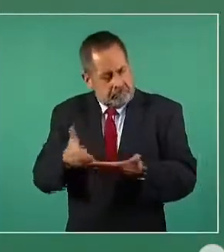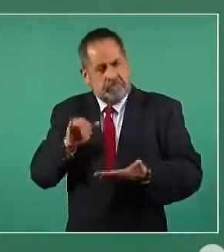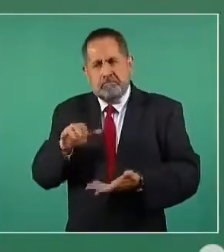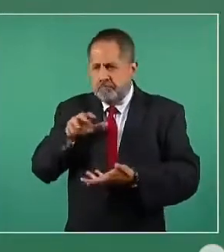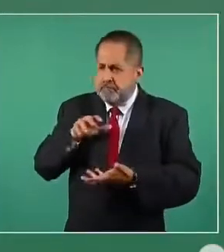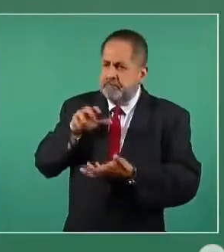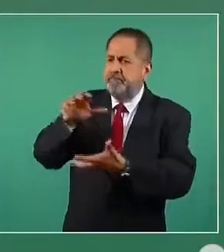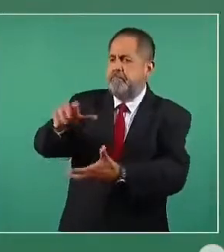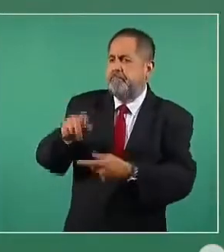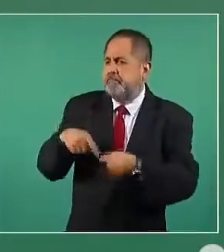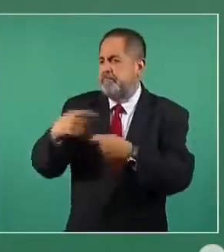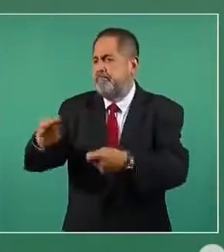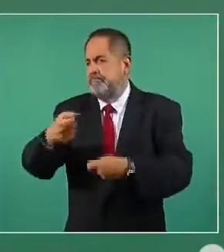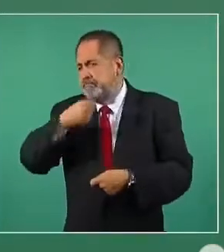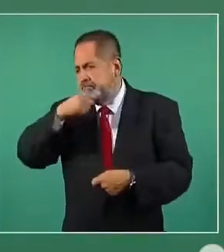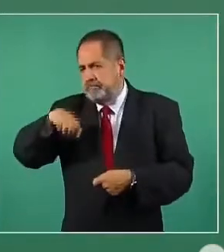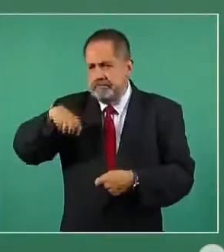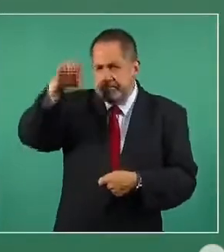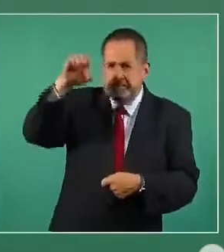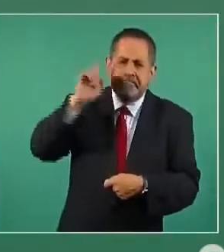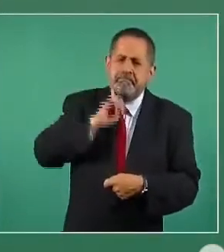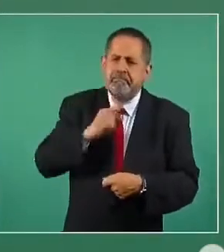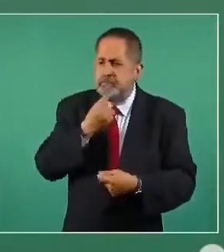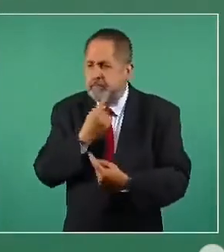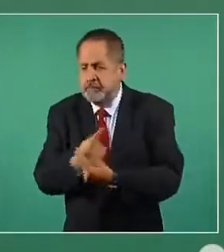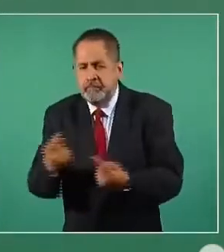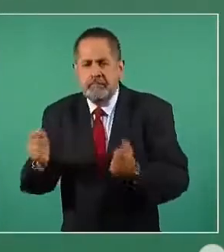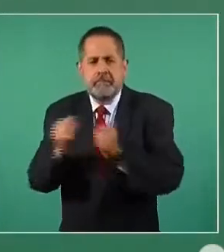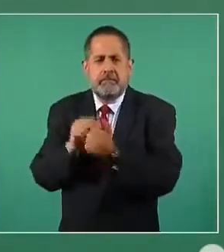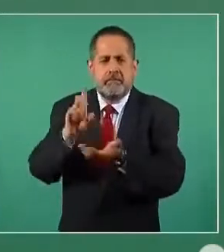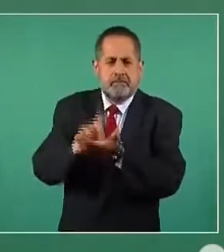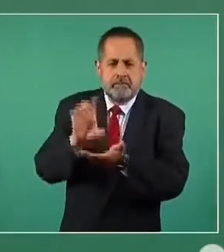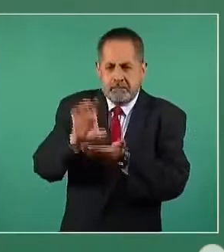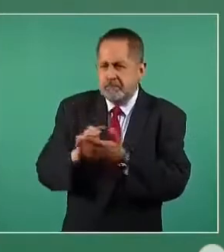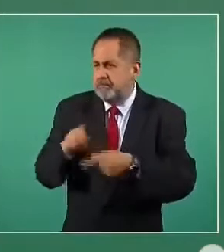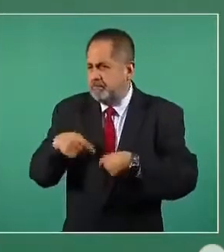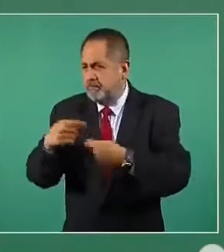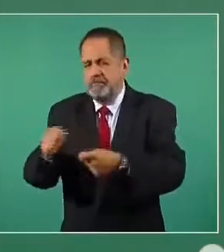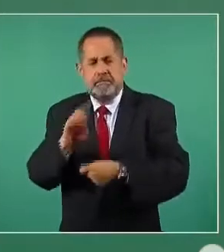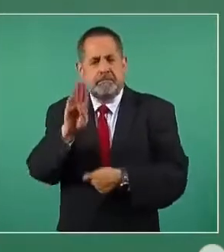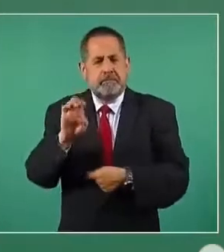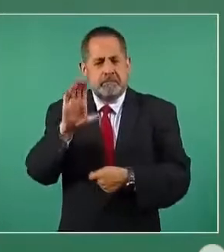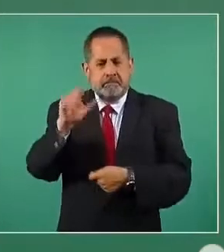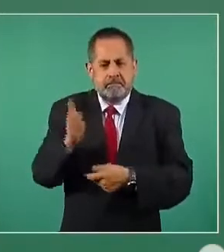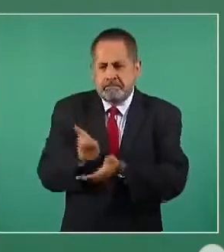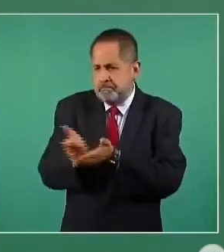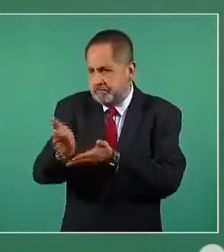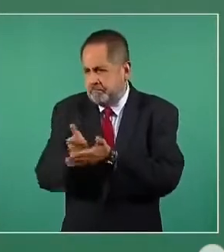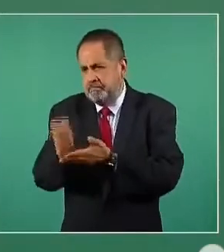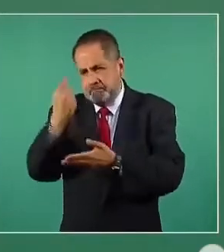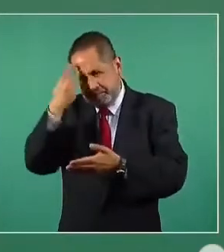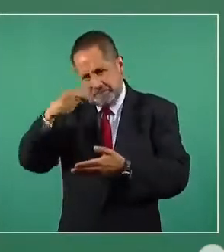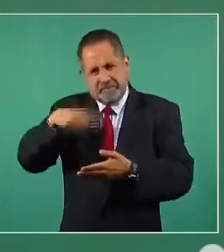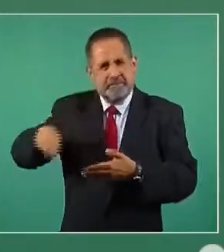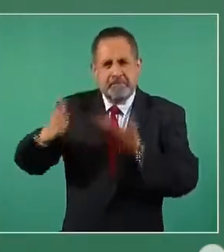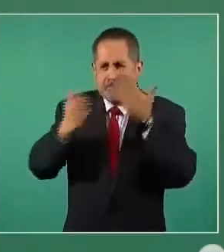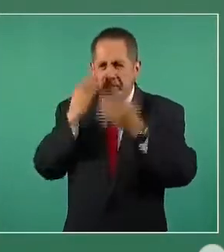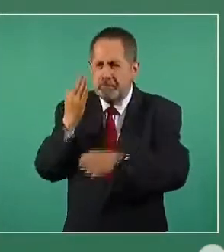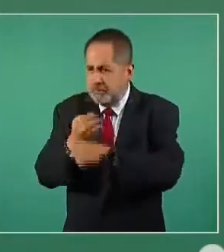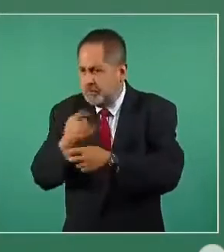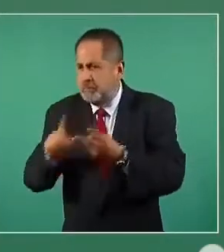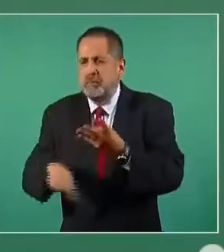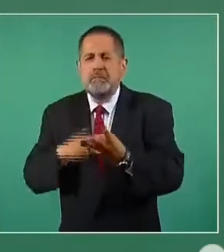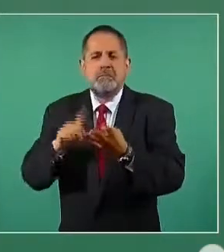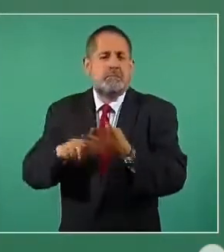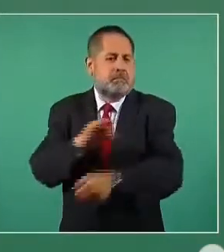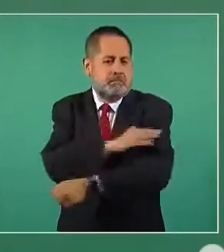Es para los adultos mayores, es para las niñas, niñas con discapacidad, son becas para estudiantes, son las